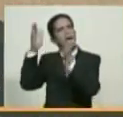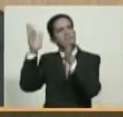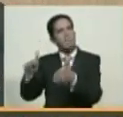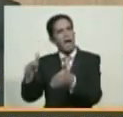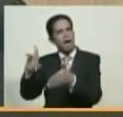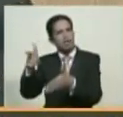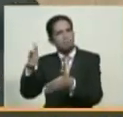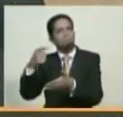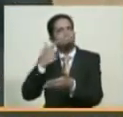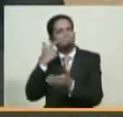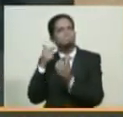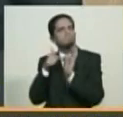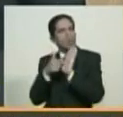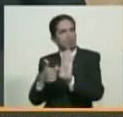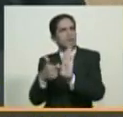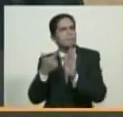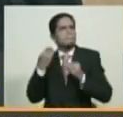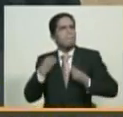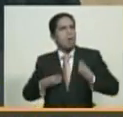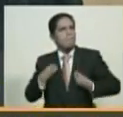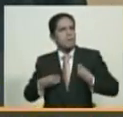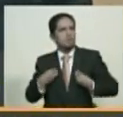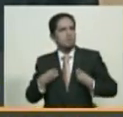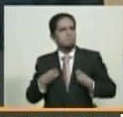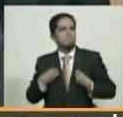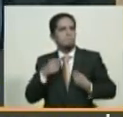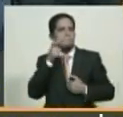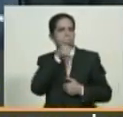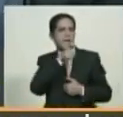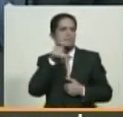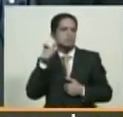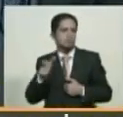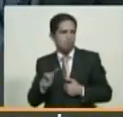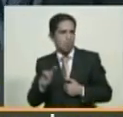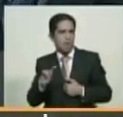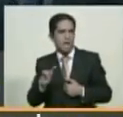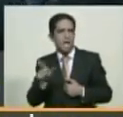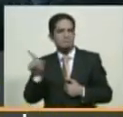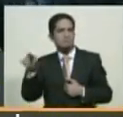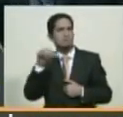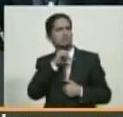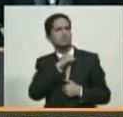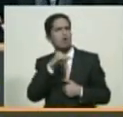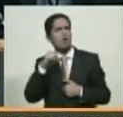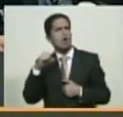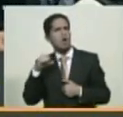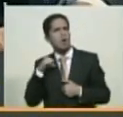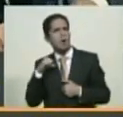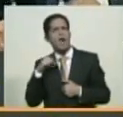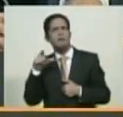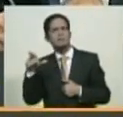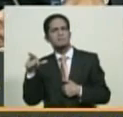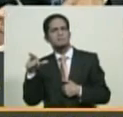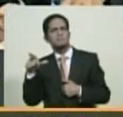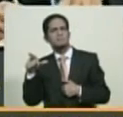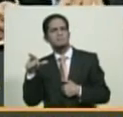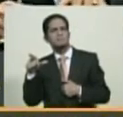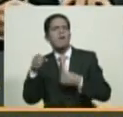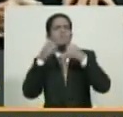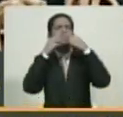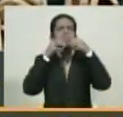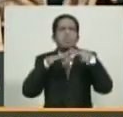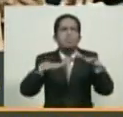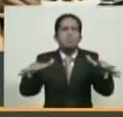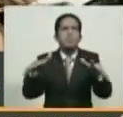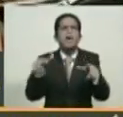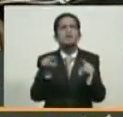Guterres para manifestar nuestra preocupación de que algunos funcionarios de forma aislada estén prestándose para un desquicio similar al de